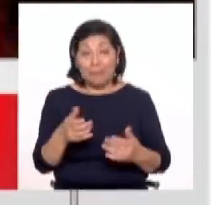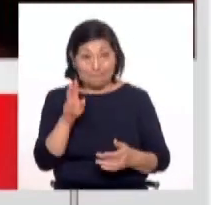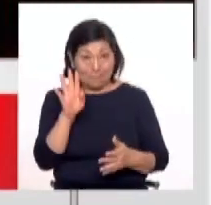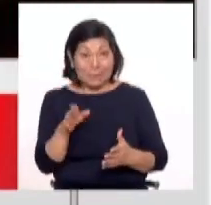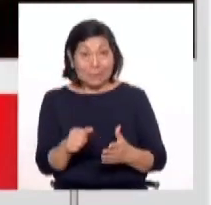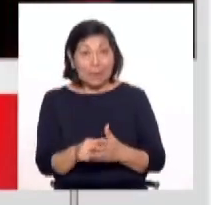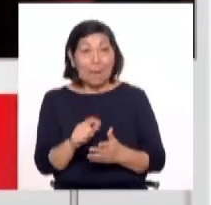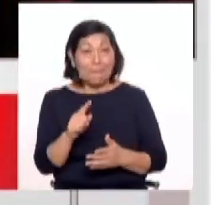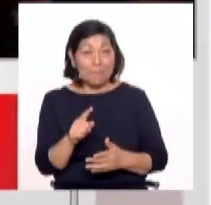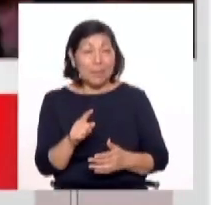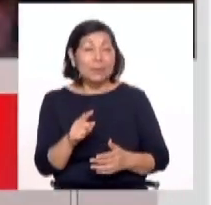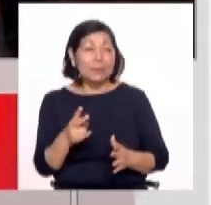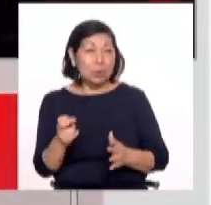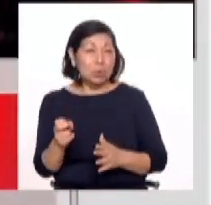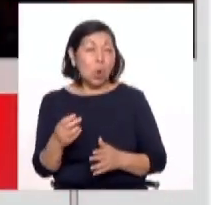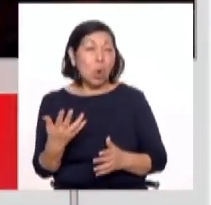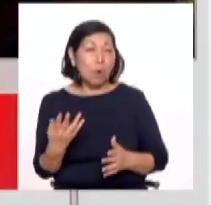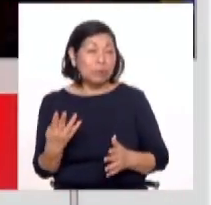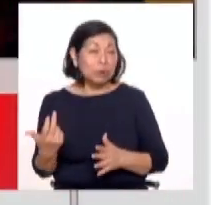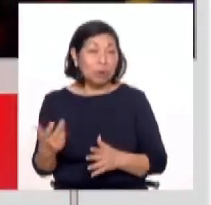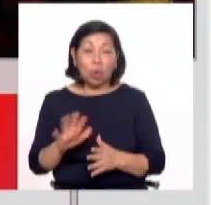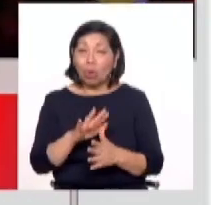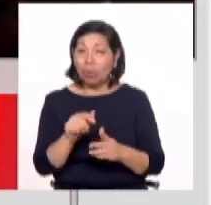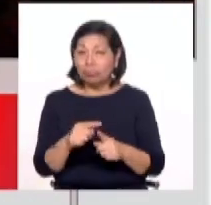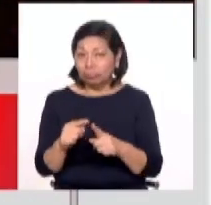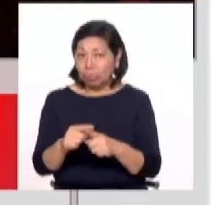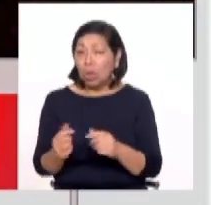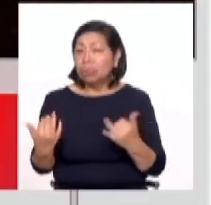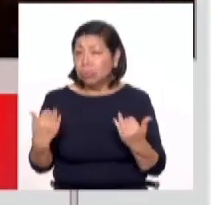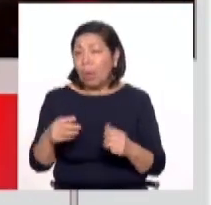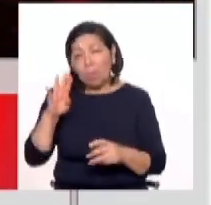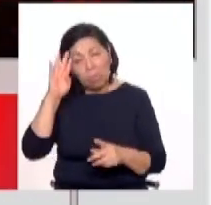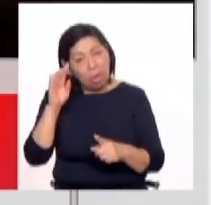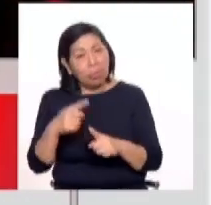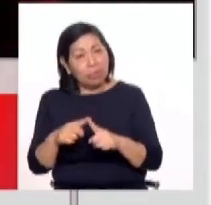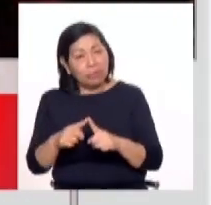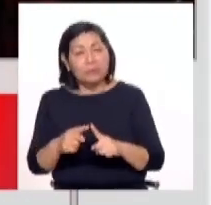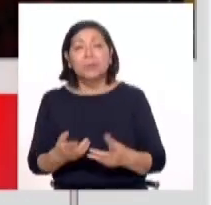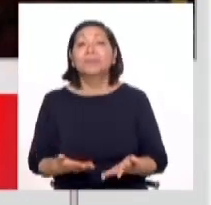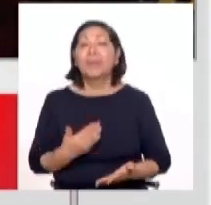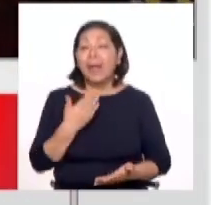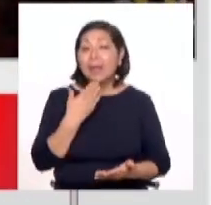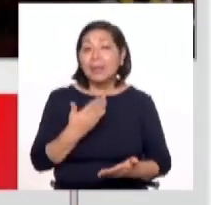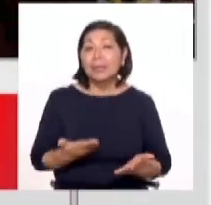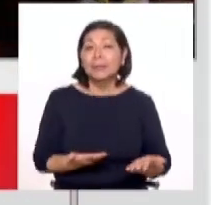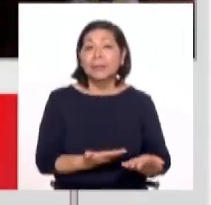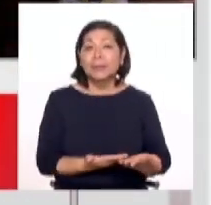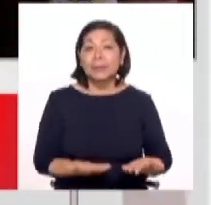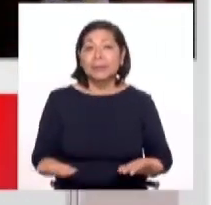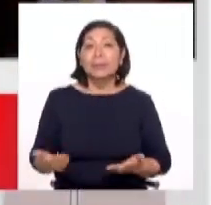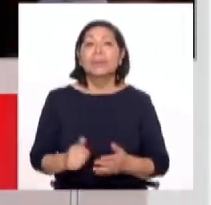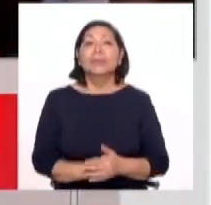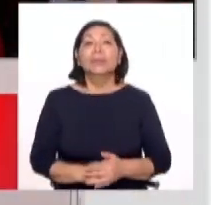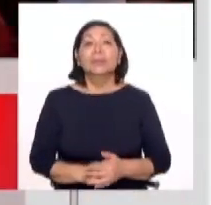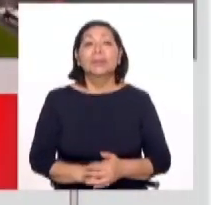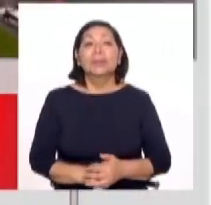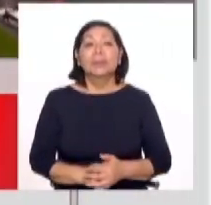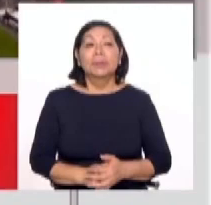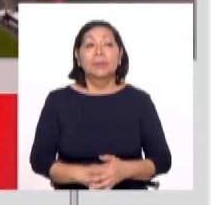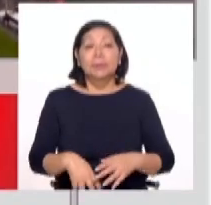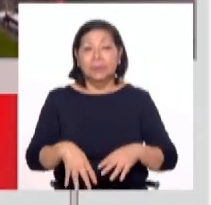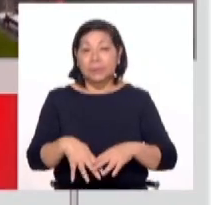de 1798, incluyendo todas las entidades que nos van a acompañar. Gracias. Bien, nos acompaña la periodista Silvia González.